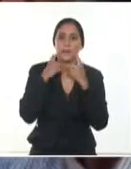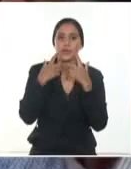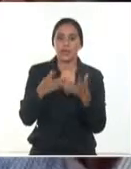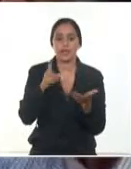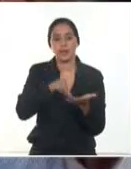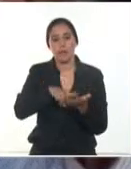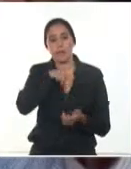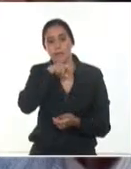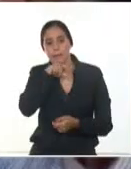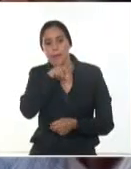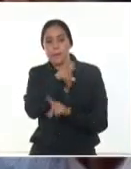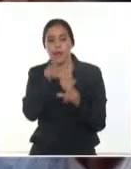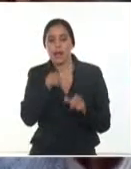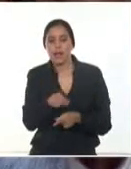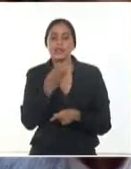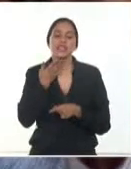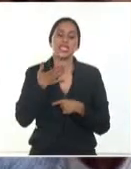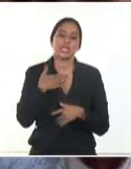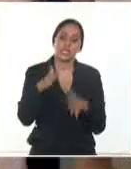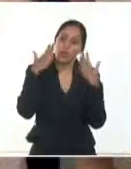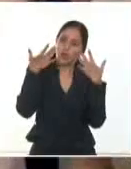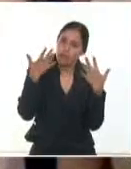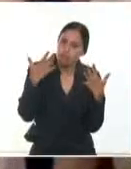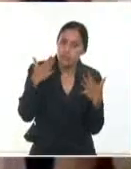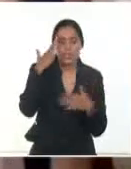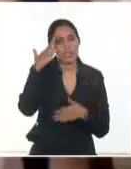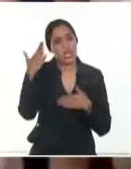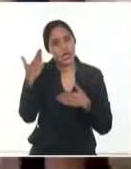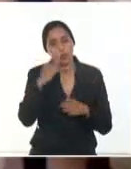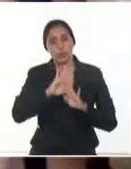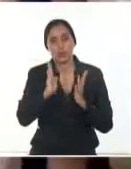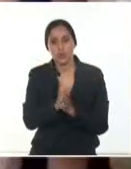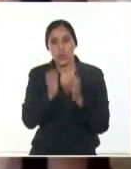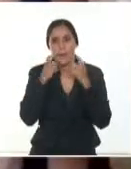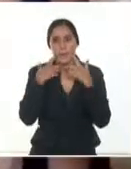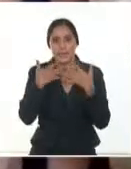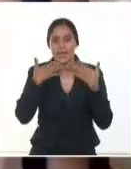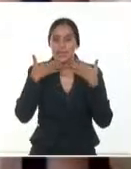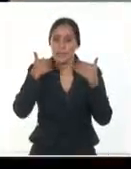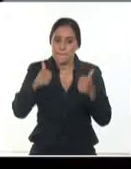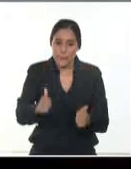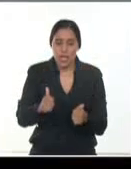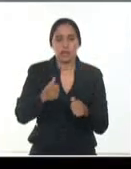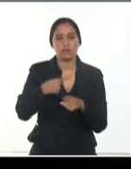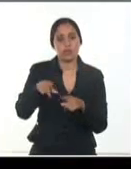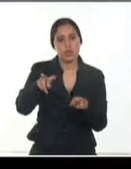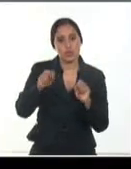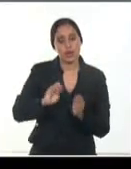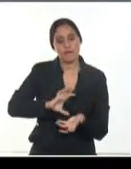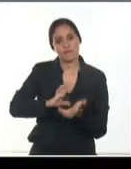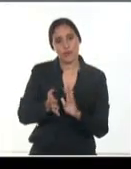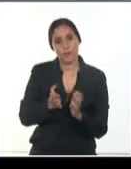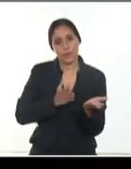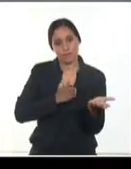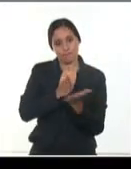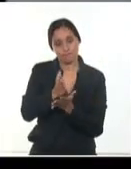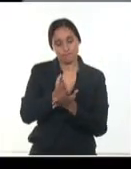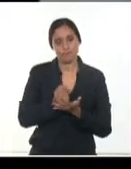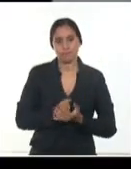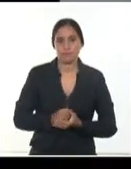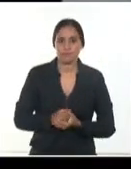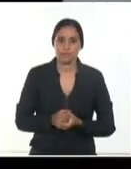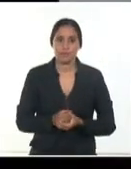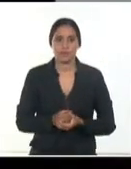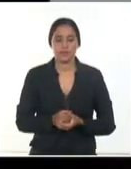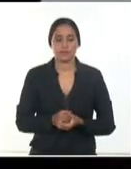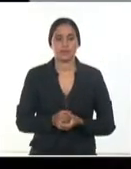y se les deseó éxito tanto en sus estudios como en la nueva etapa de su vida. Desde Damasco,